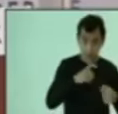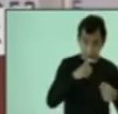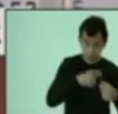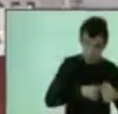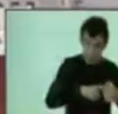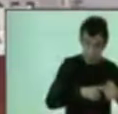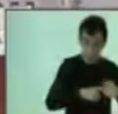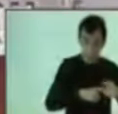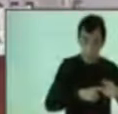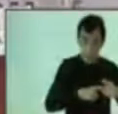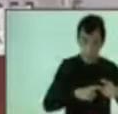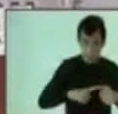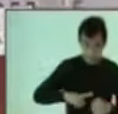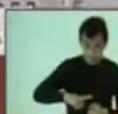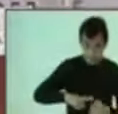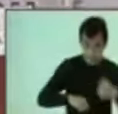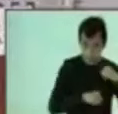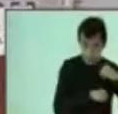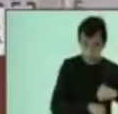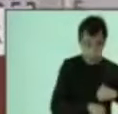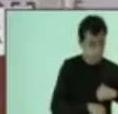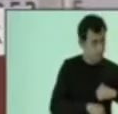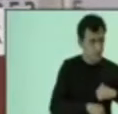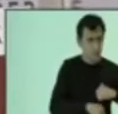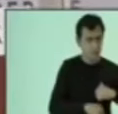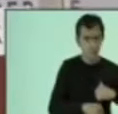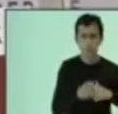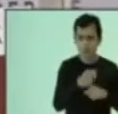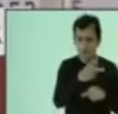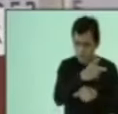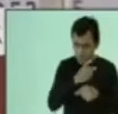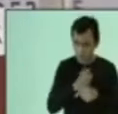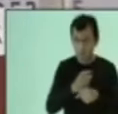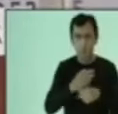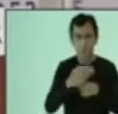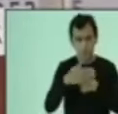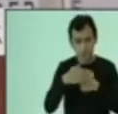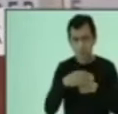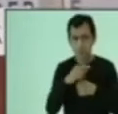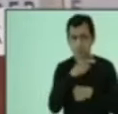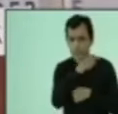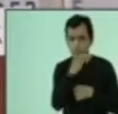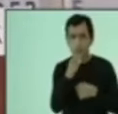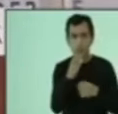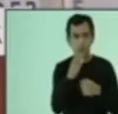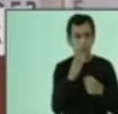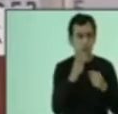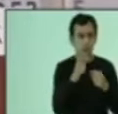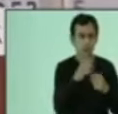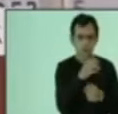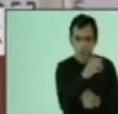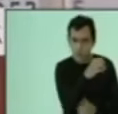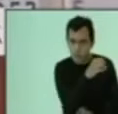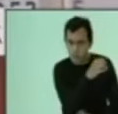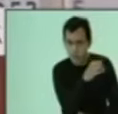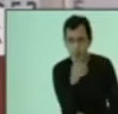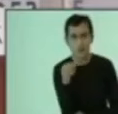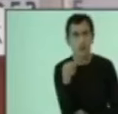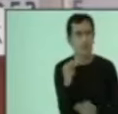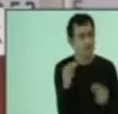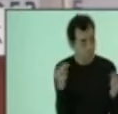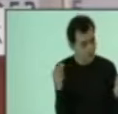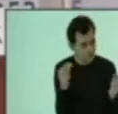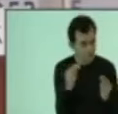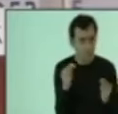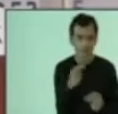Yo los invito a todos los que están siguiendo esta transmisión en vivo, que se organicen, organícense. Coatzintla necesita